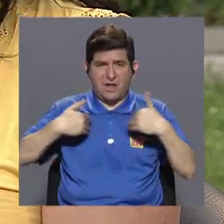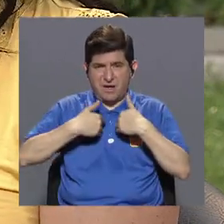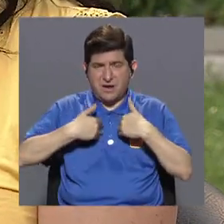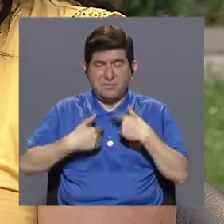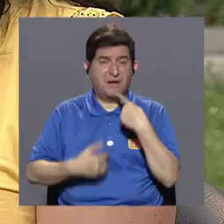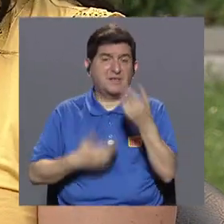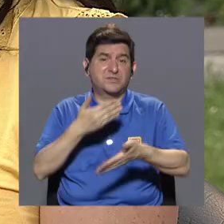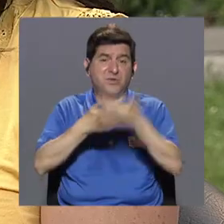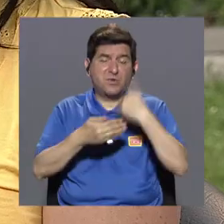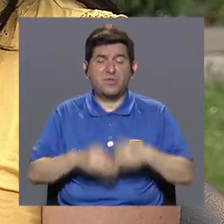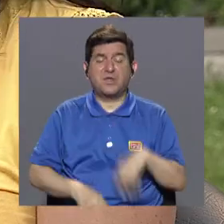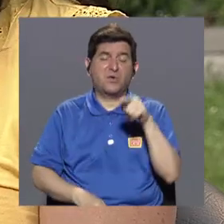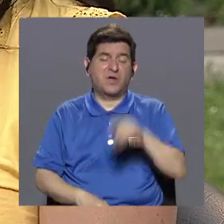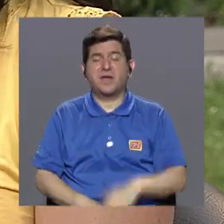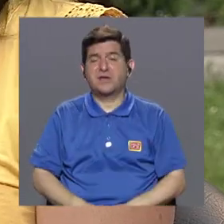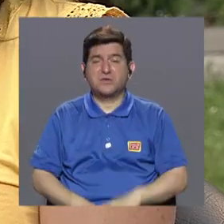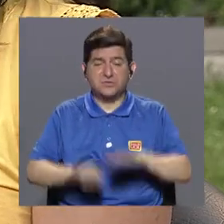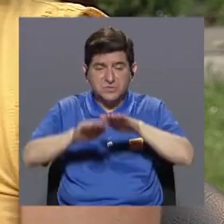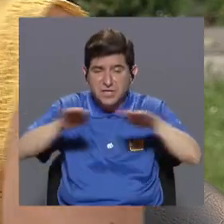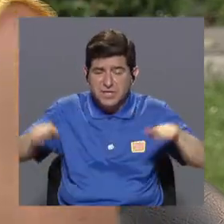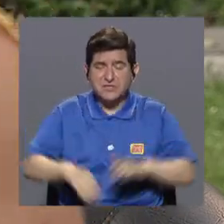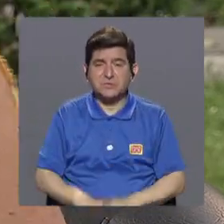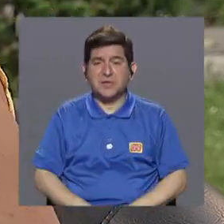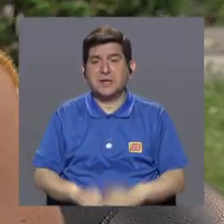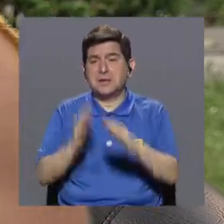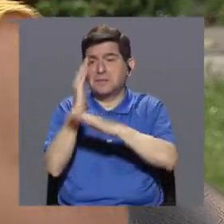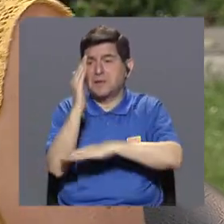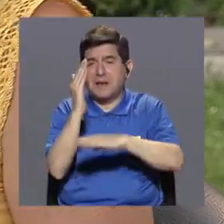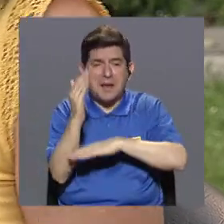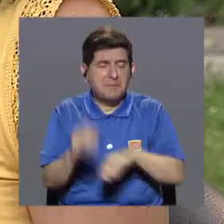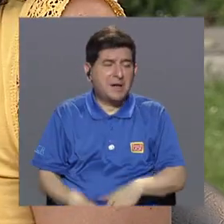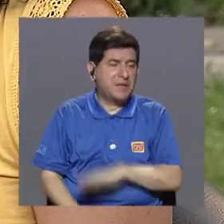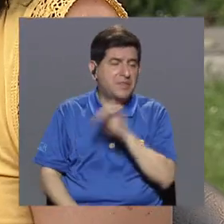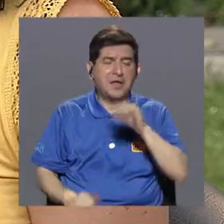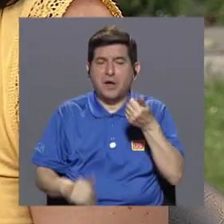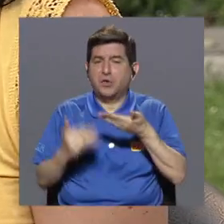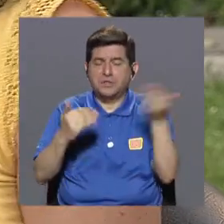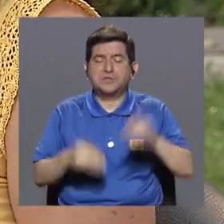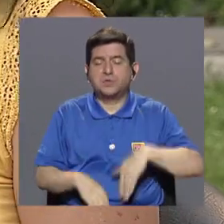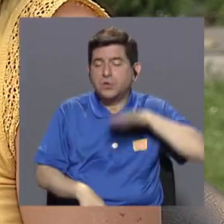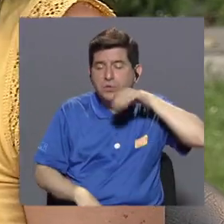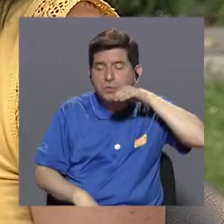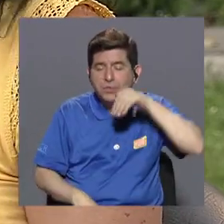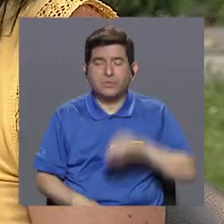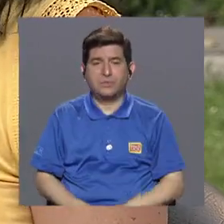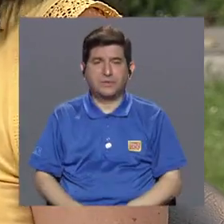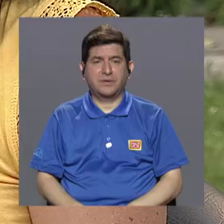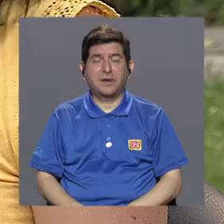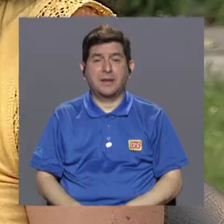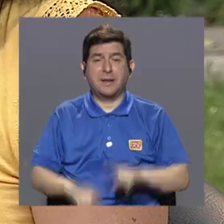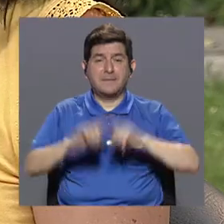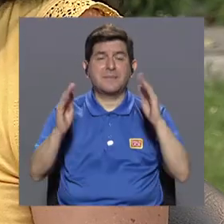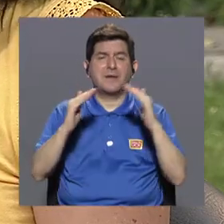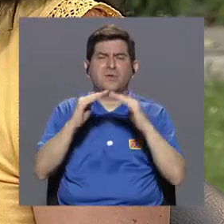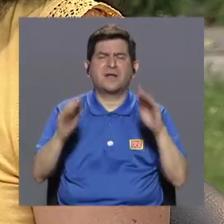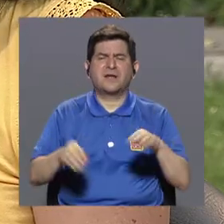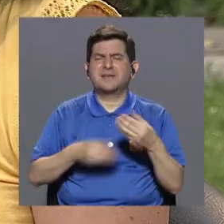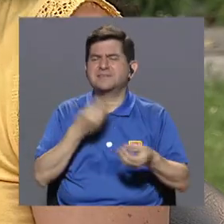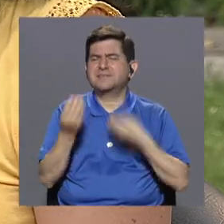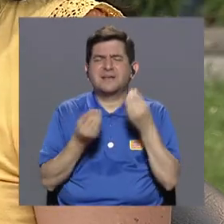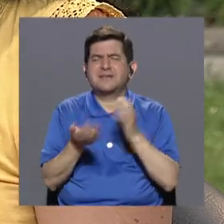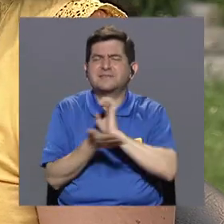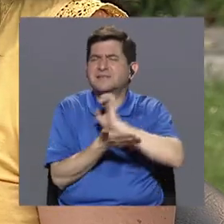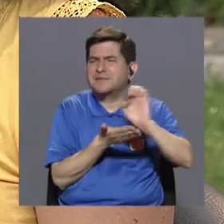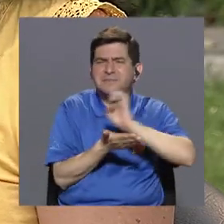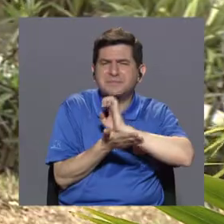suelo, chupando uh-huh. madera, todo, ¿verdad? Pero uh-huh. lo que se pueda en casa, digamos, ¿cómo podríamos tratar de prevenir